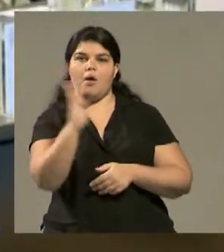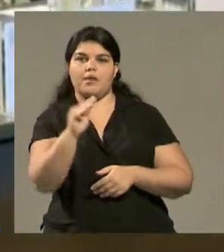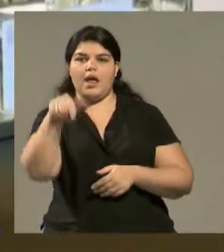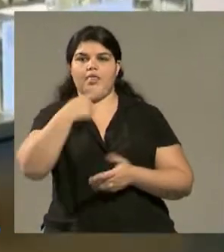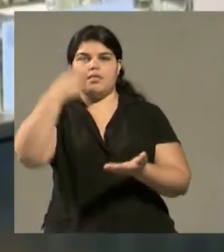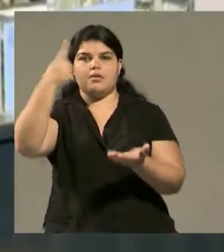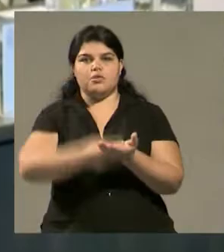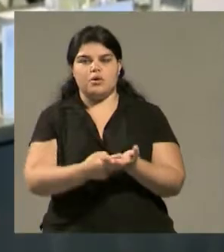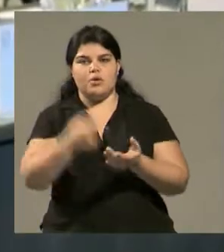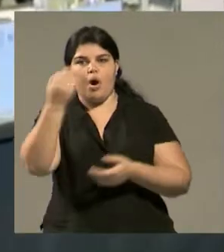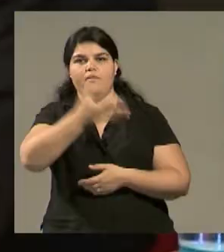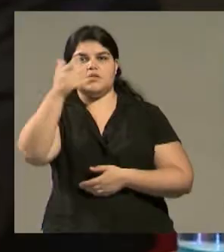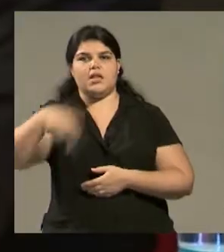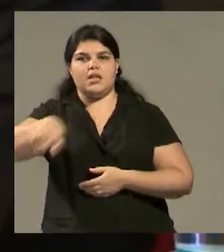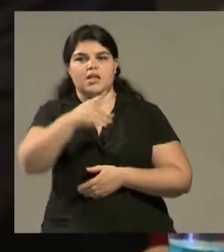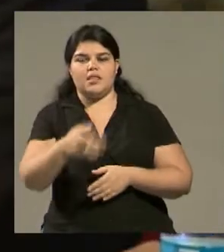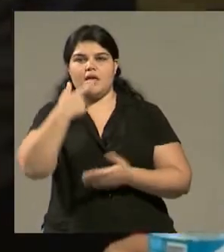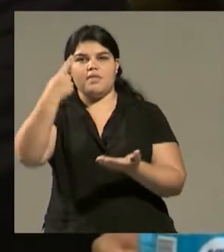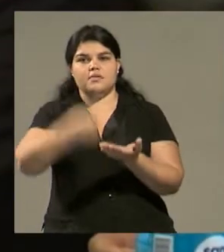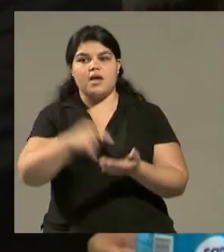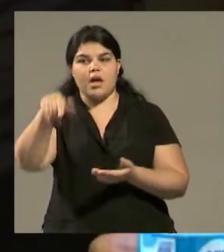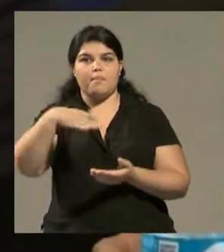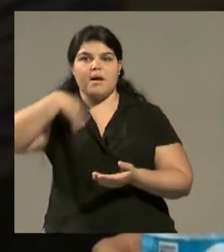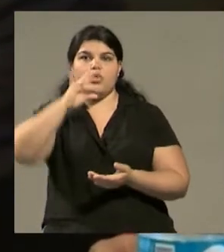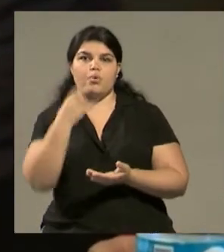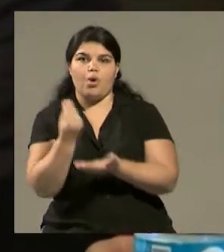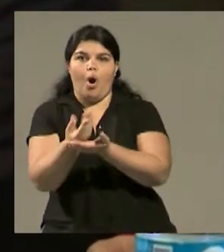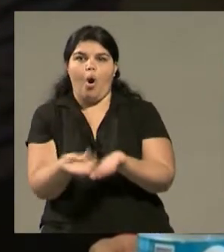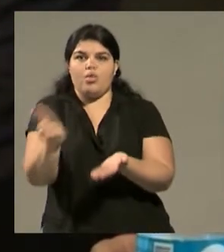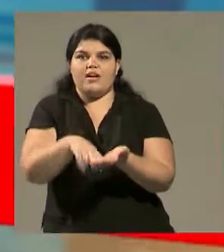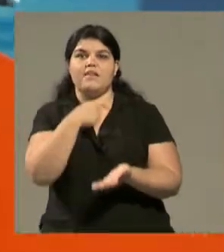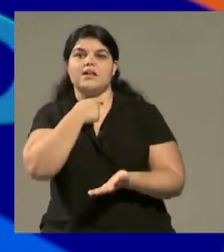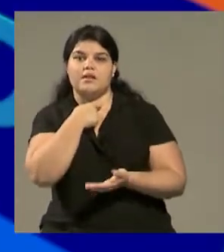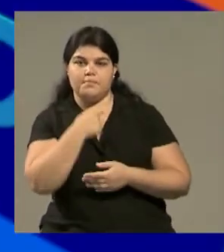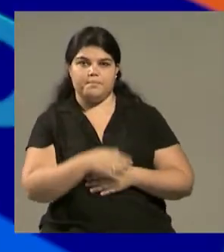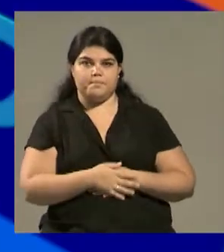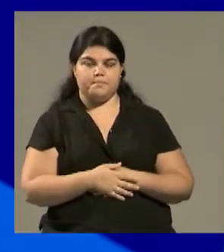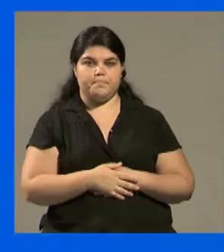oficialista Asamblea Constituyente y en las que Maduro aspira a ser reelegido.